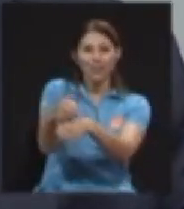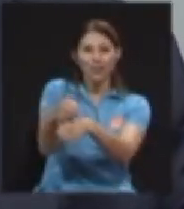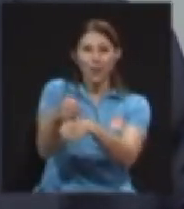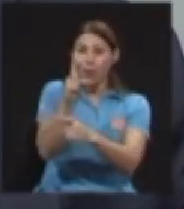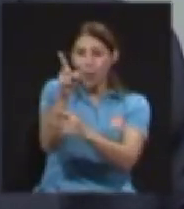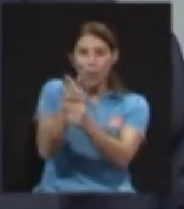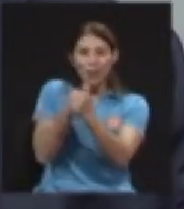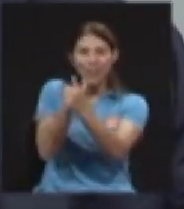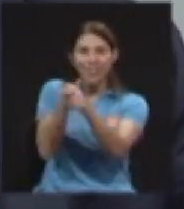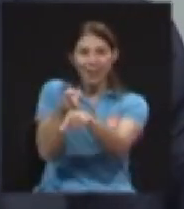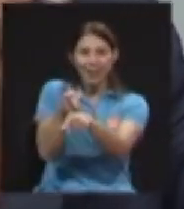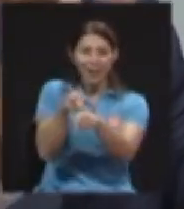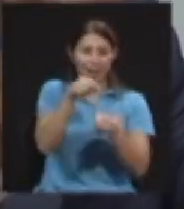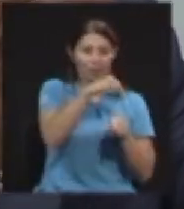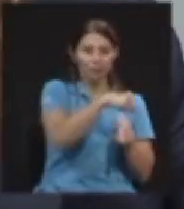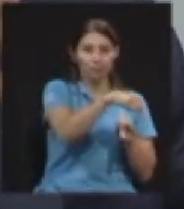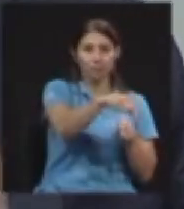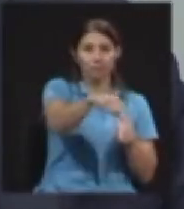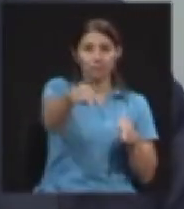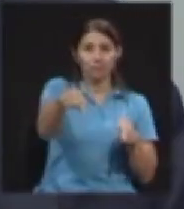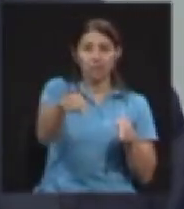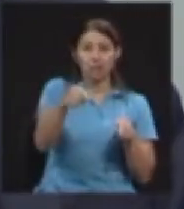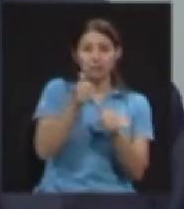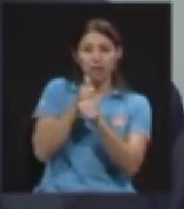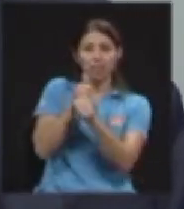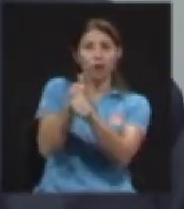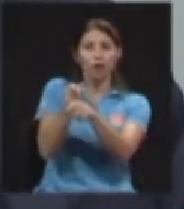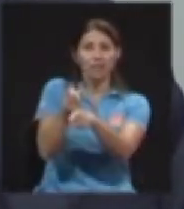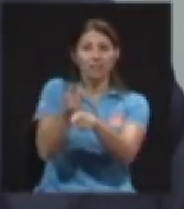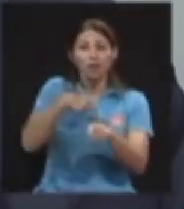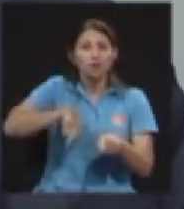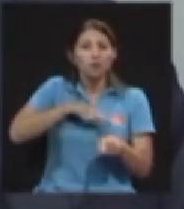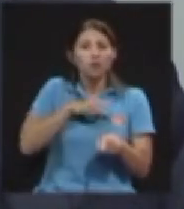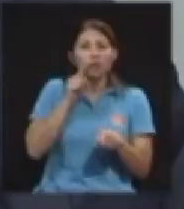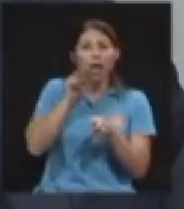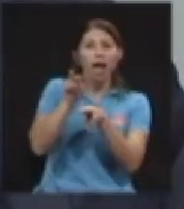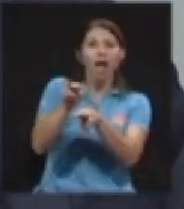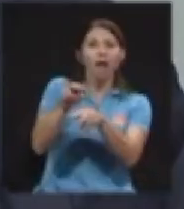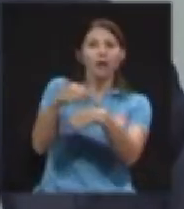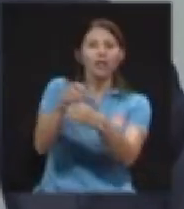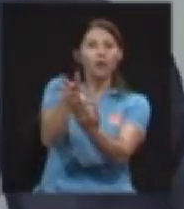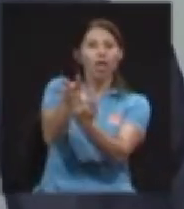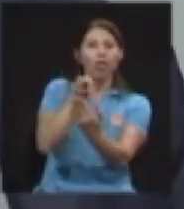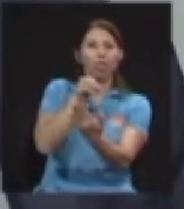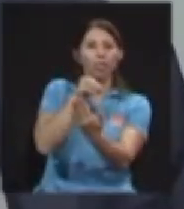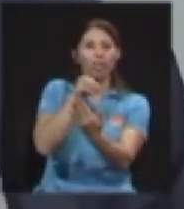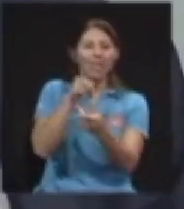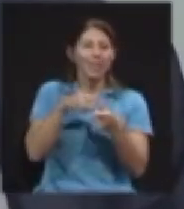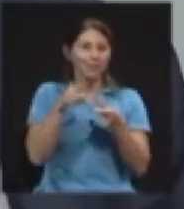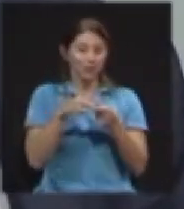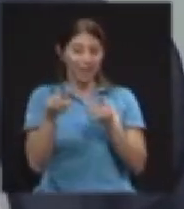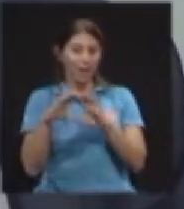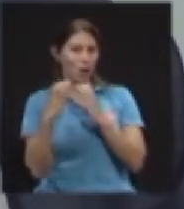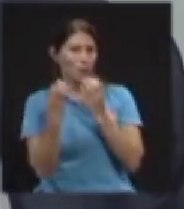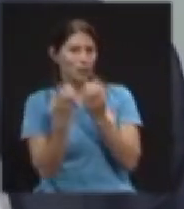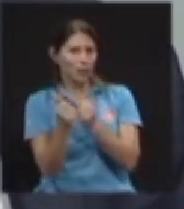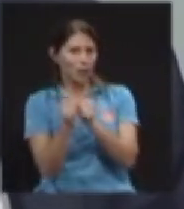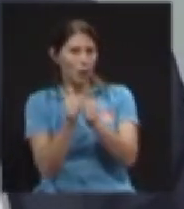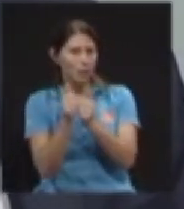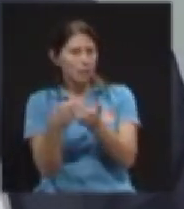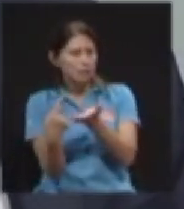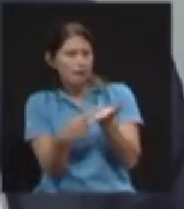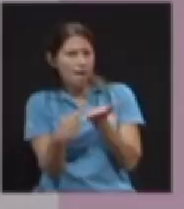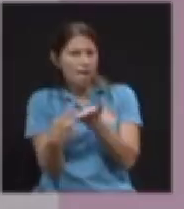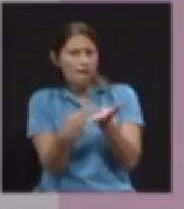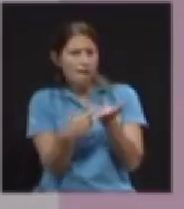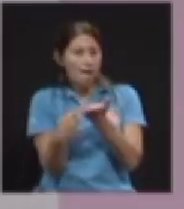nosotros simplemente seguimos como rebaño al líder. La Comisión de la Competencia saca sus modelos basados en los estudios